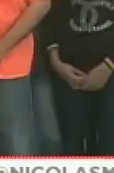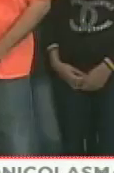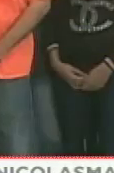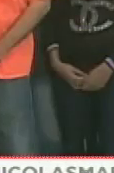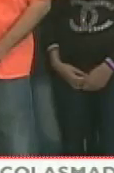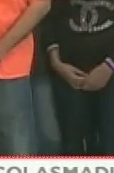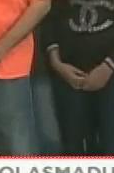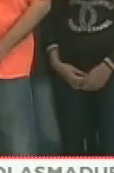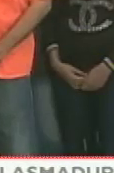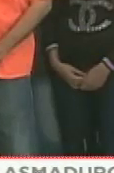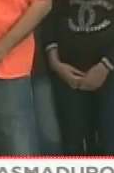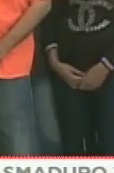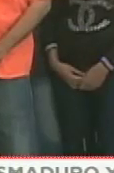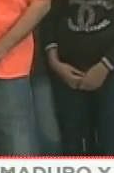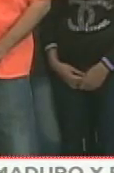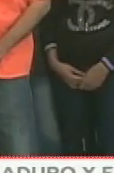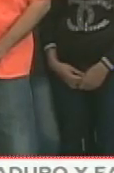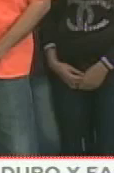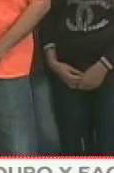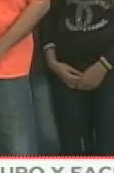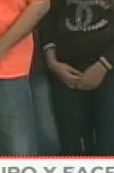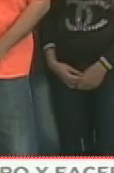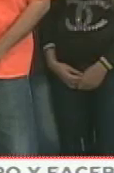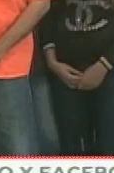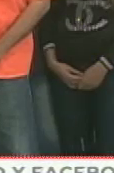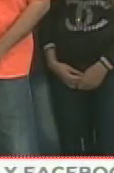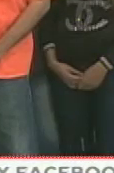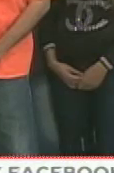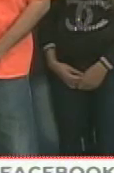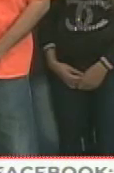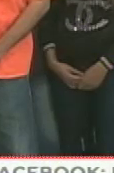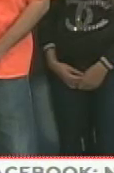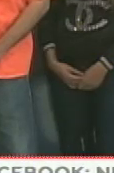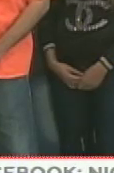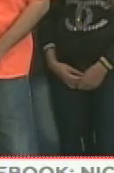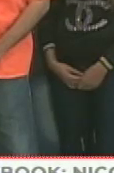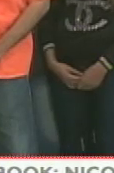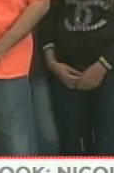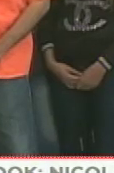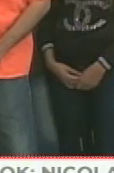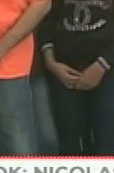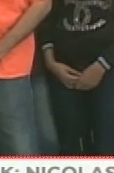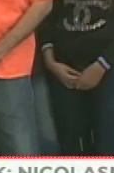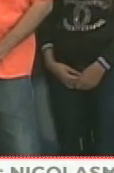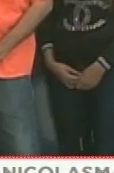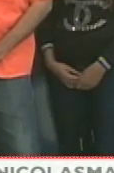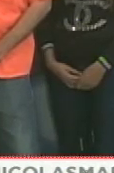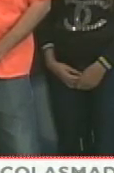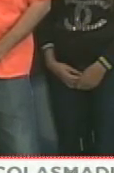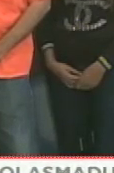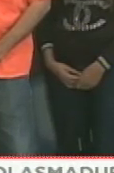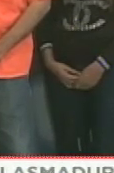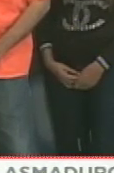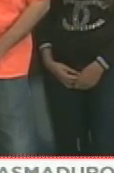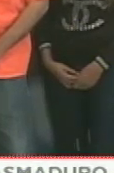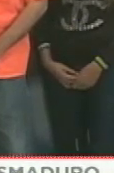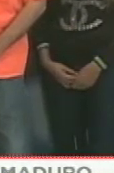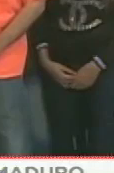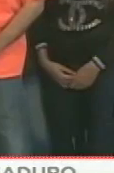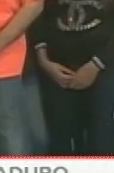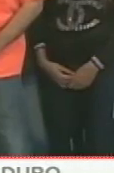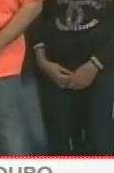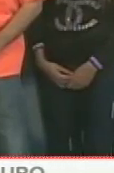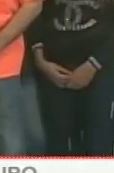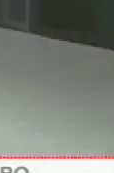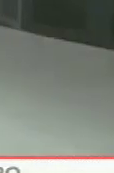pueblo, que hoy forman parte también del Sistema Nacional de Ciencia, Tecnología e Innovación. Le dejo entonces también en compañía del ingeniero Aníbal